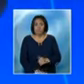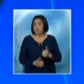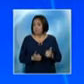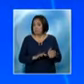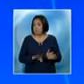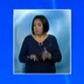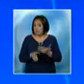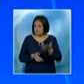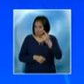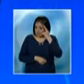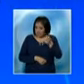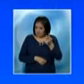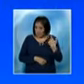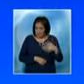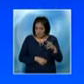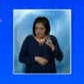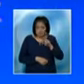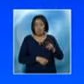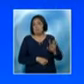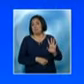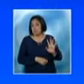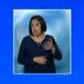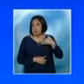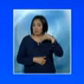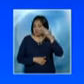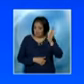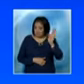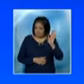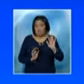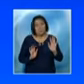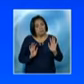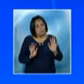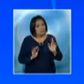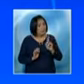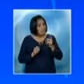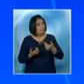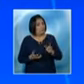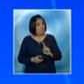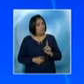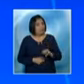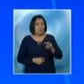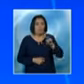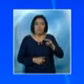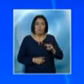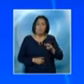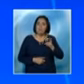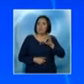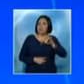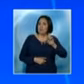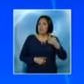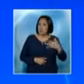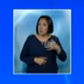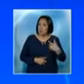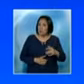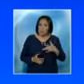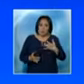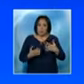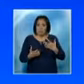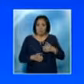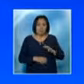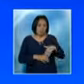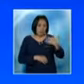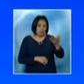Bien, y si pensaste que ya lo habías visto todo y lo sabes, ¿qué va a pasar? No te puedes perder Moisés en su capítulo más emocionante. Inmediatamente